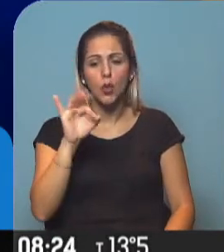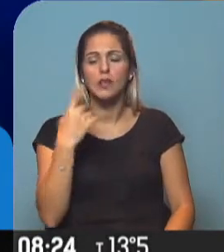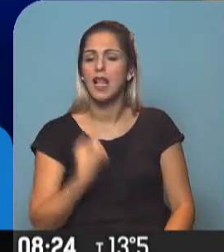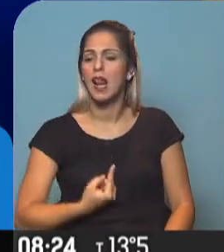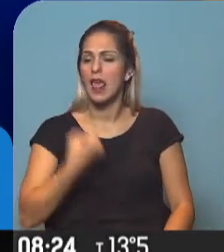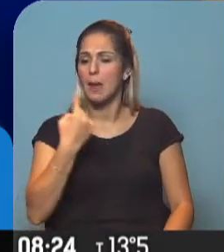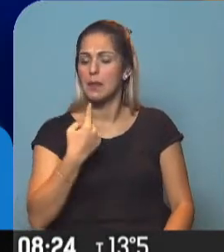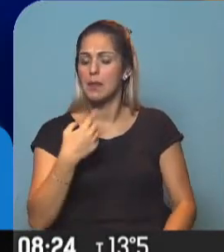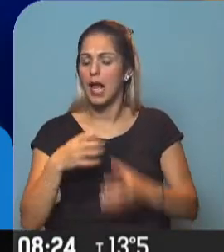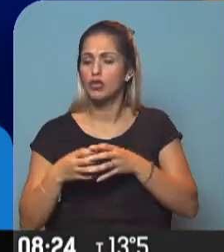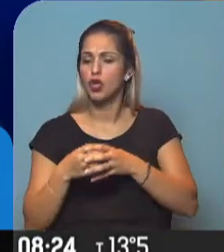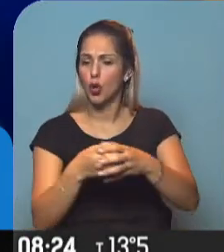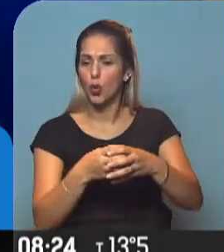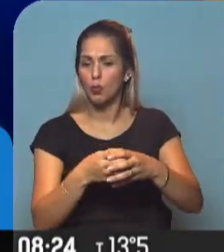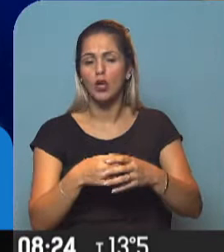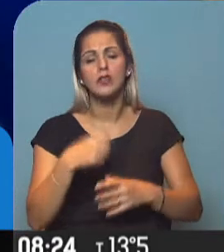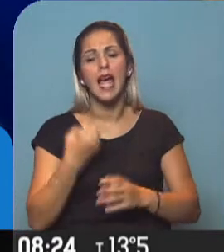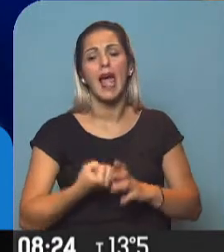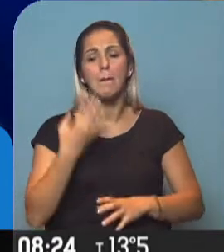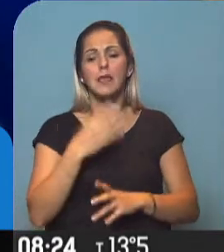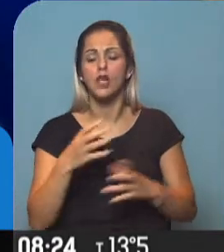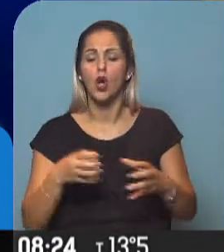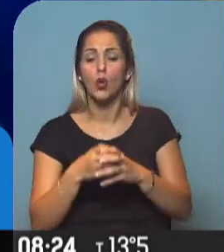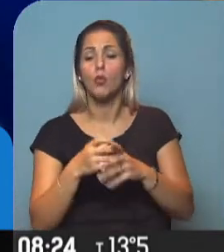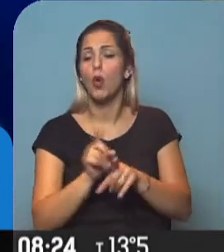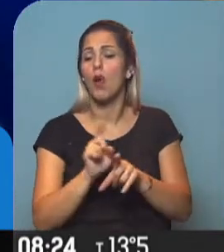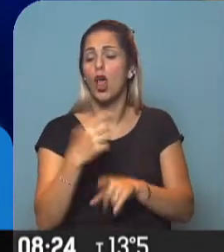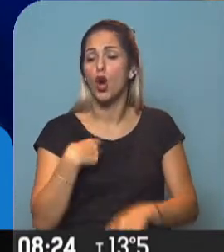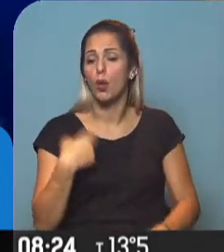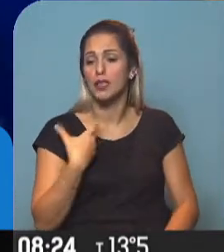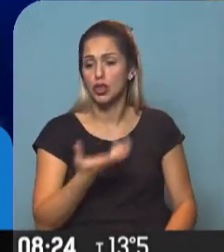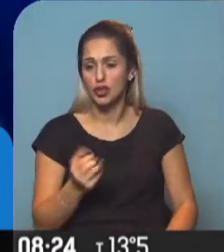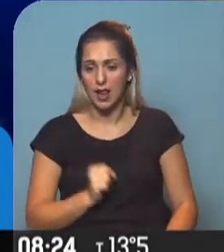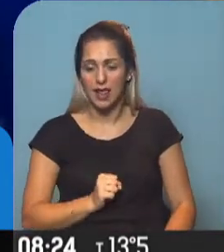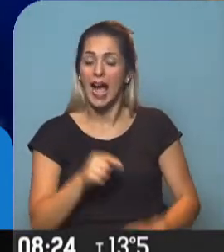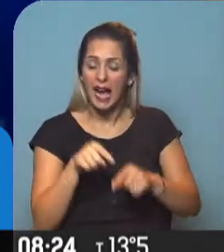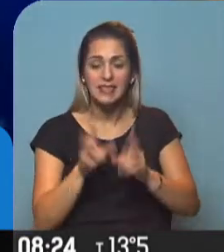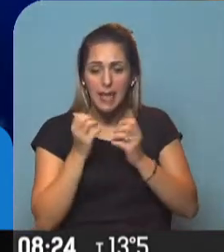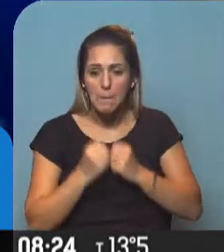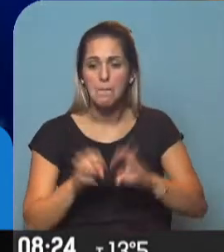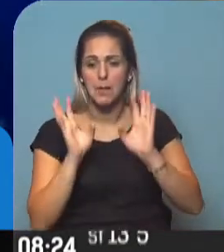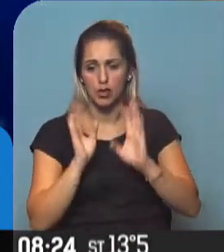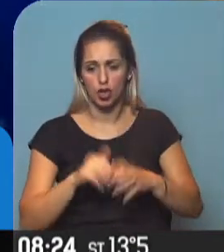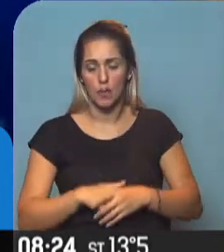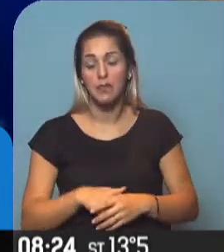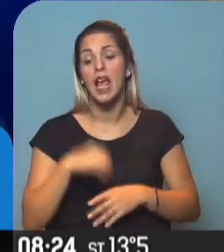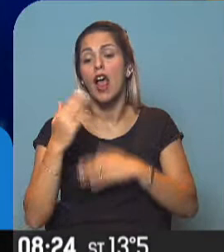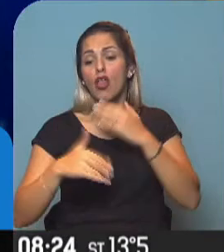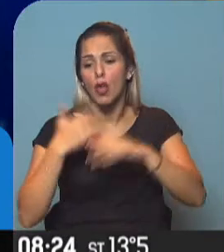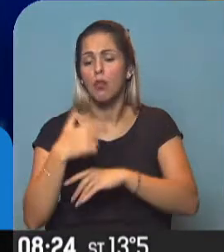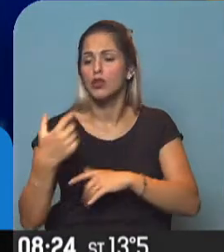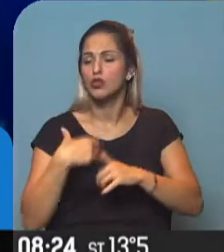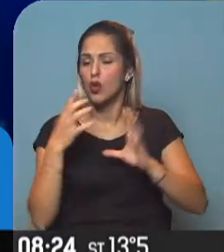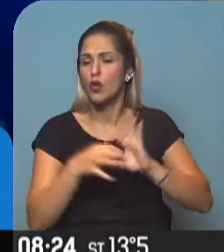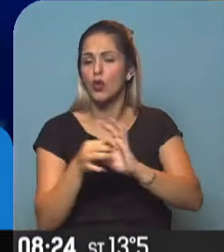mutuales y la argentina empieza como mutualidad como obras sociales ahora sociales el corazón este y después como los sindicatos